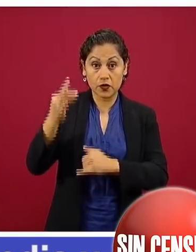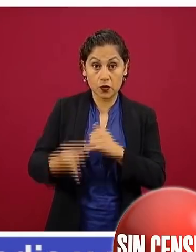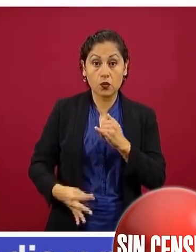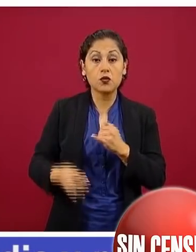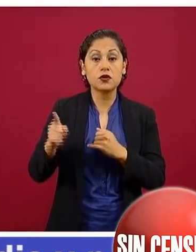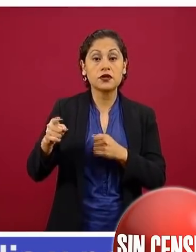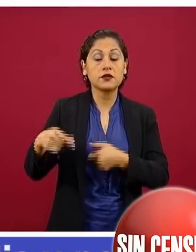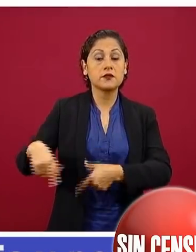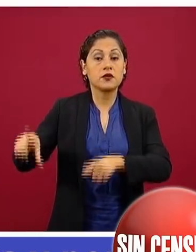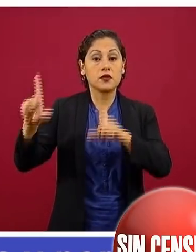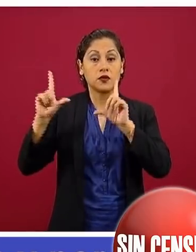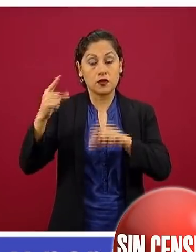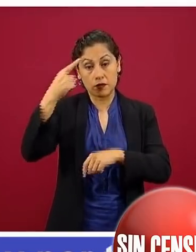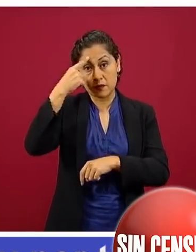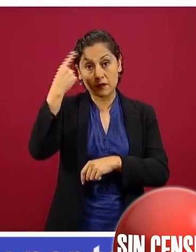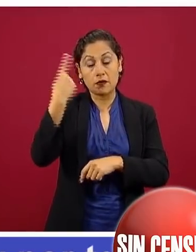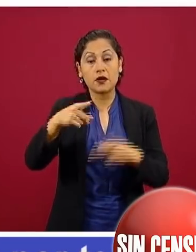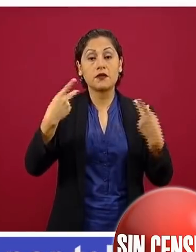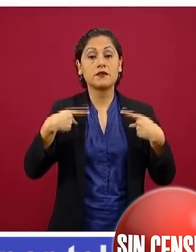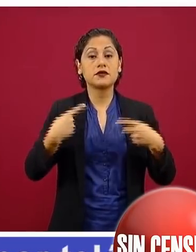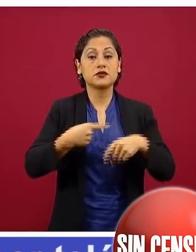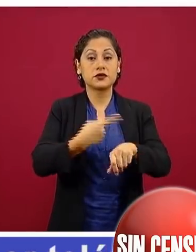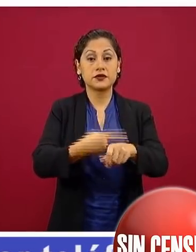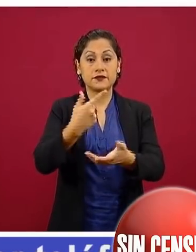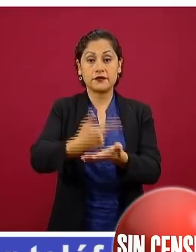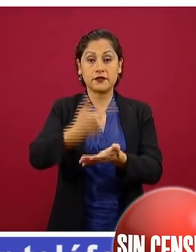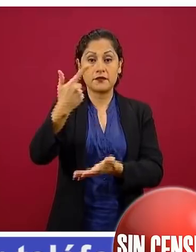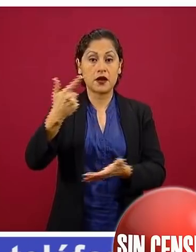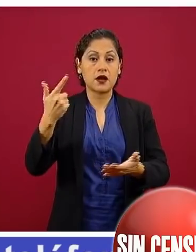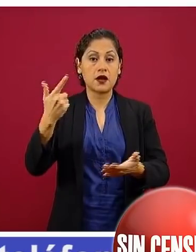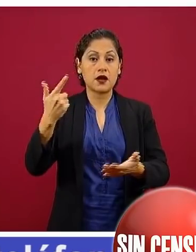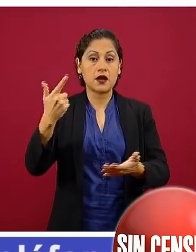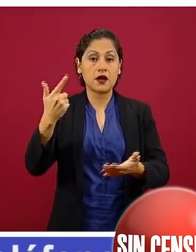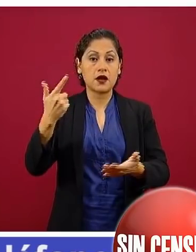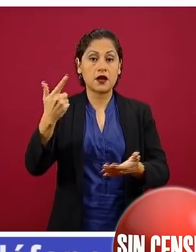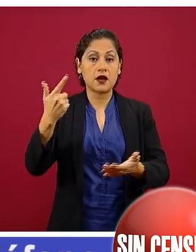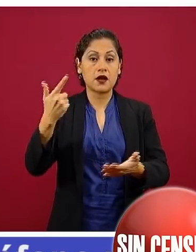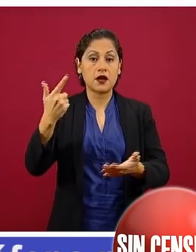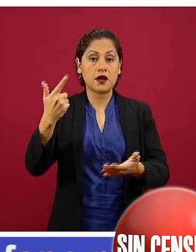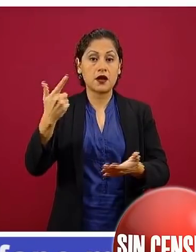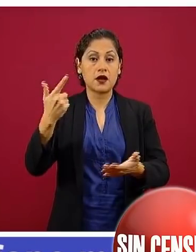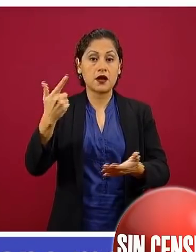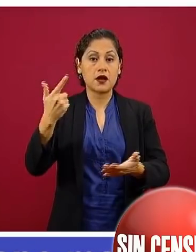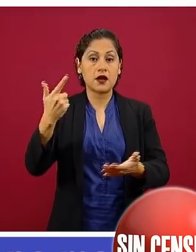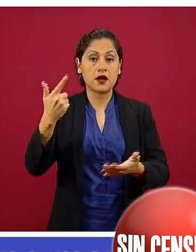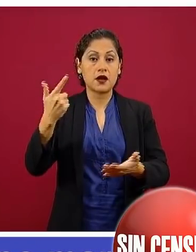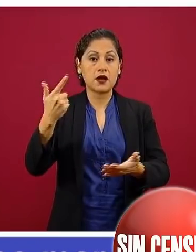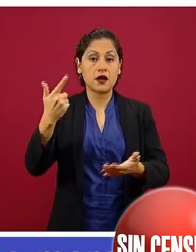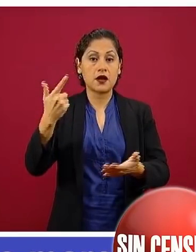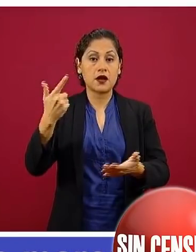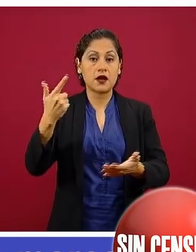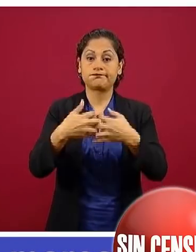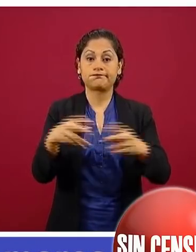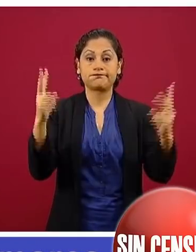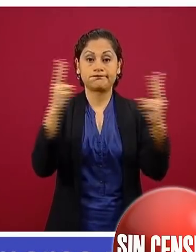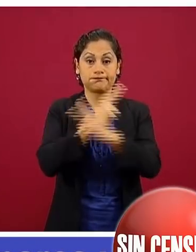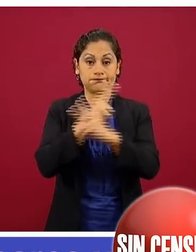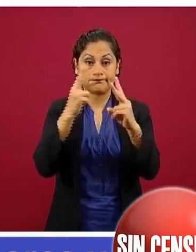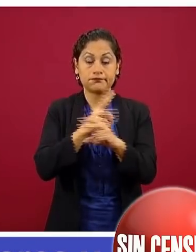camas para personas críticamente enfermas, camas con ventilador, le llamamos así porque es donde se requiere tener